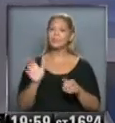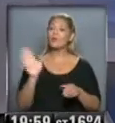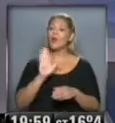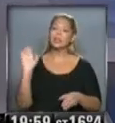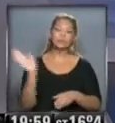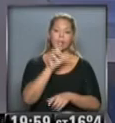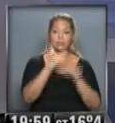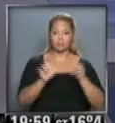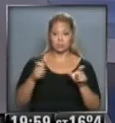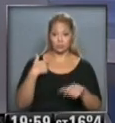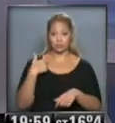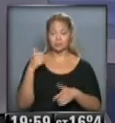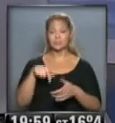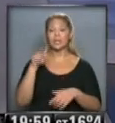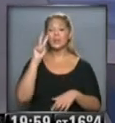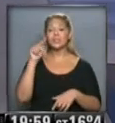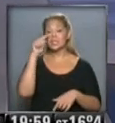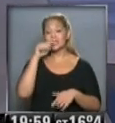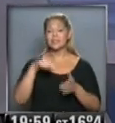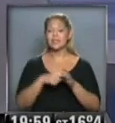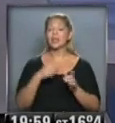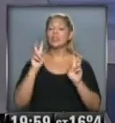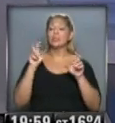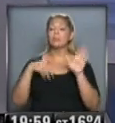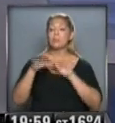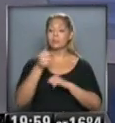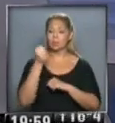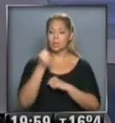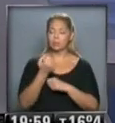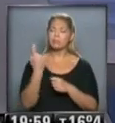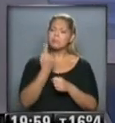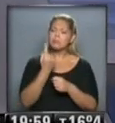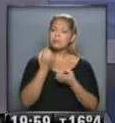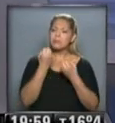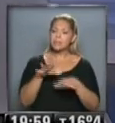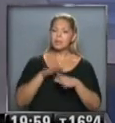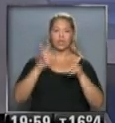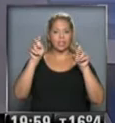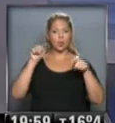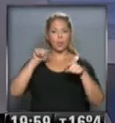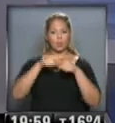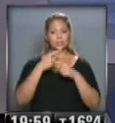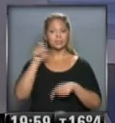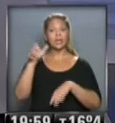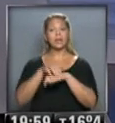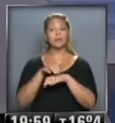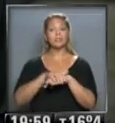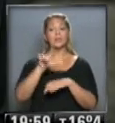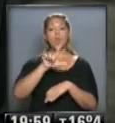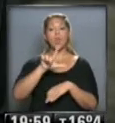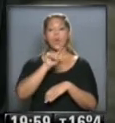todo el país en Visión 7 Central. Estos son los primeros anticipos. Así es, comenzamos con el título político a cargo de Luis